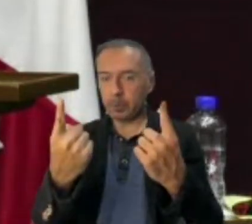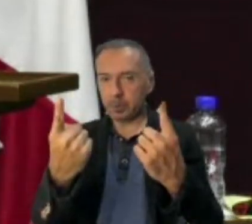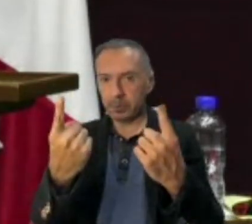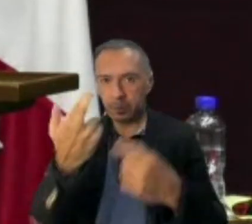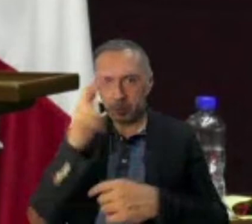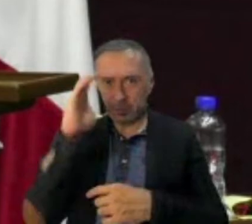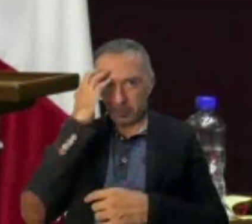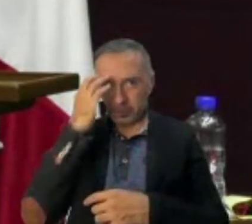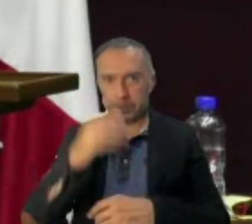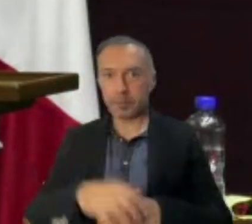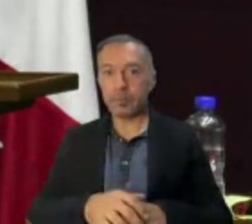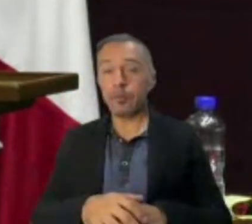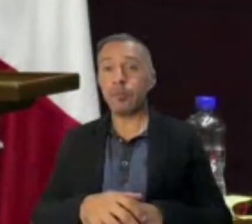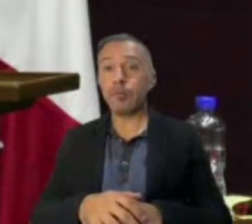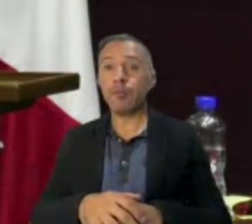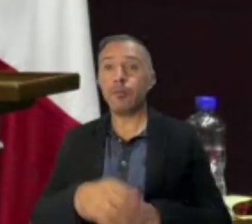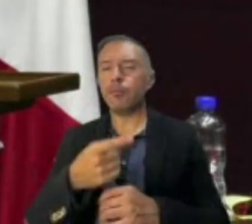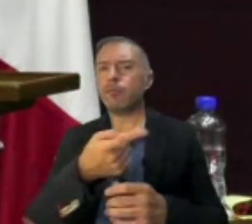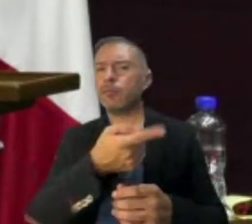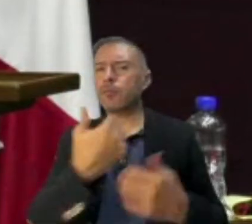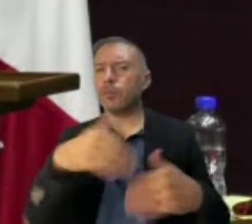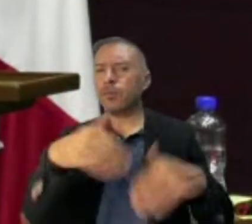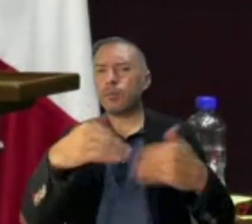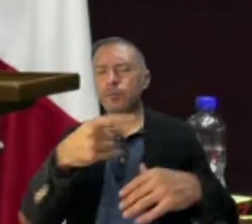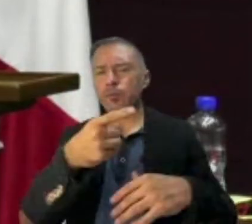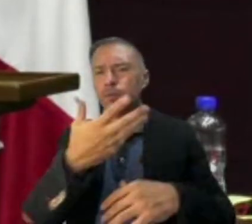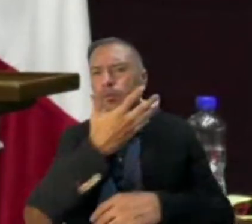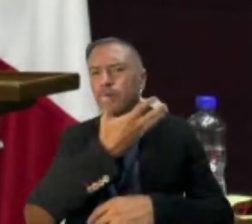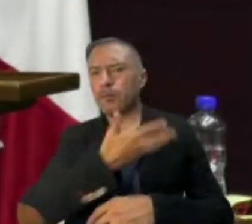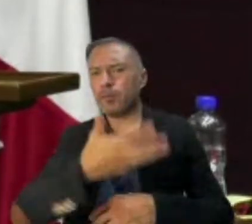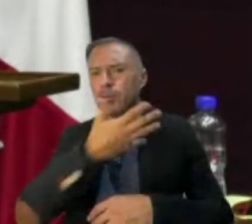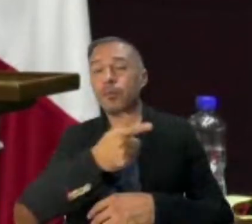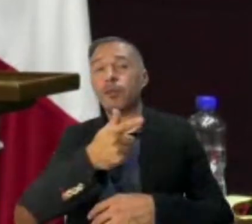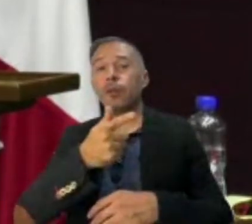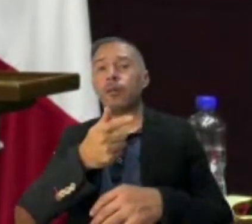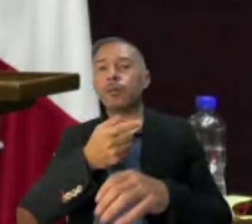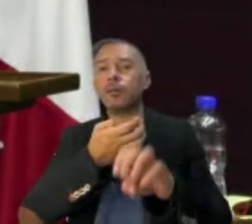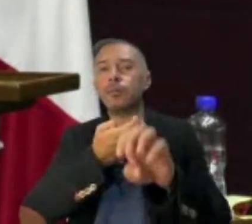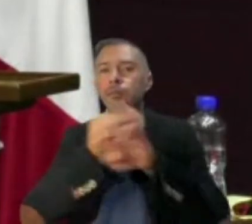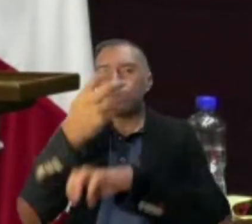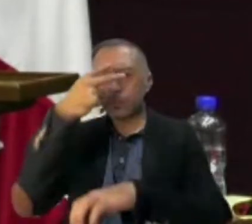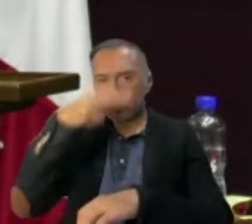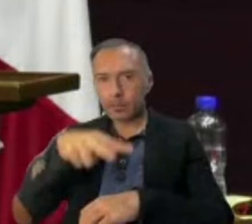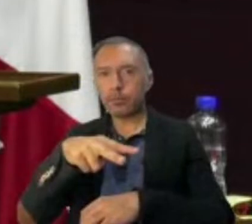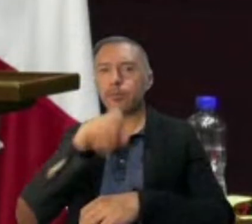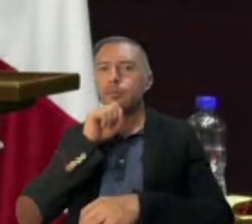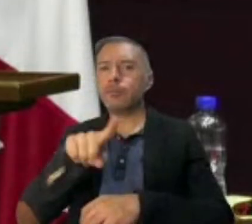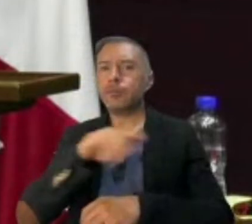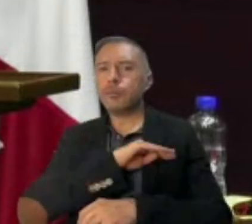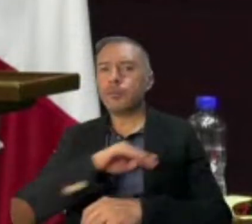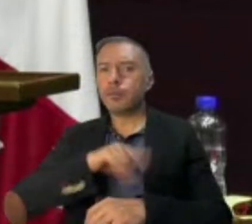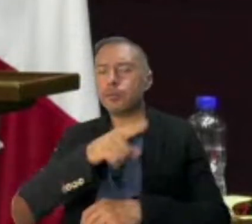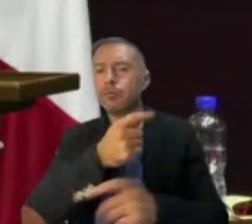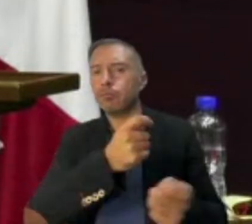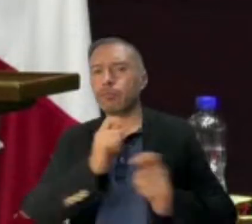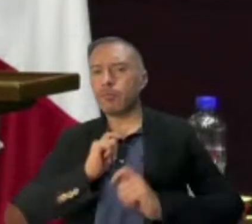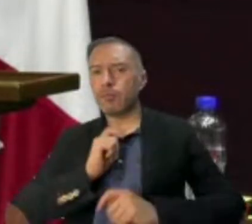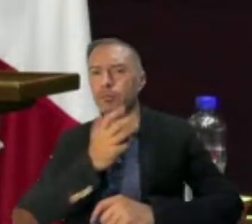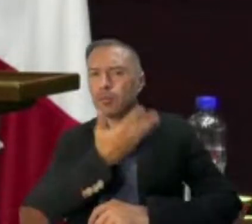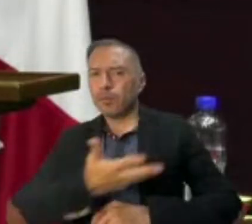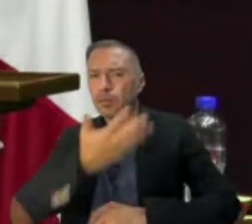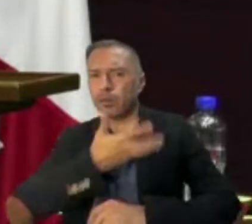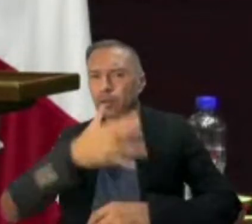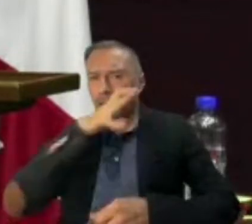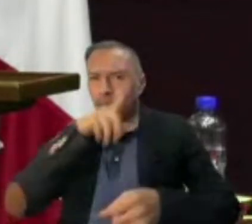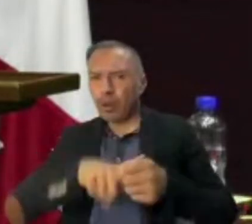dado una gran riqueza cultural a nuestros municipios, a nuestro Estado de México y, por qué no decirlo, también a nuestro país.